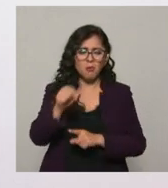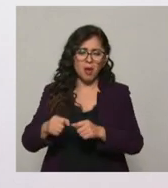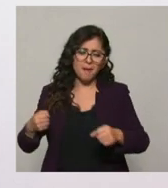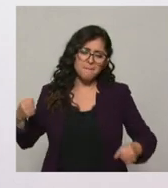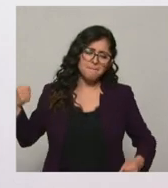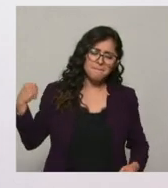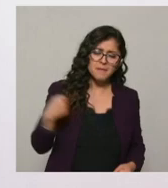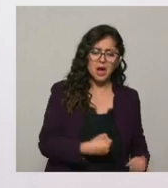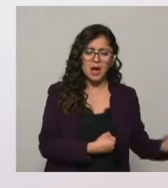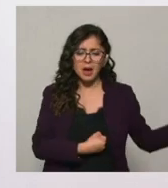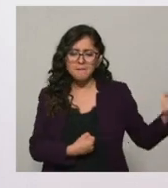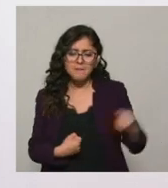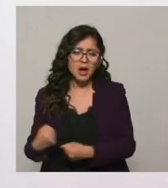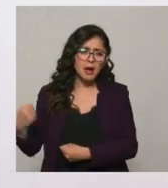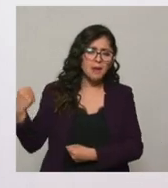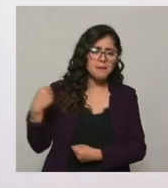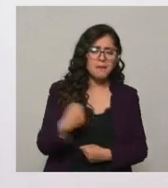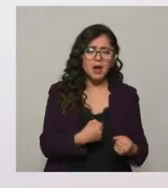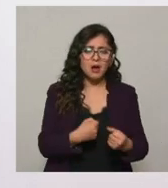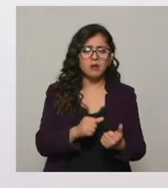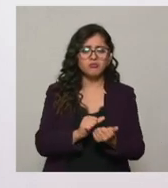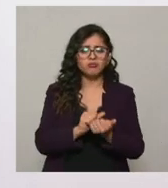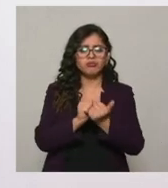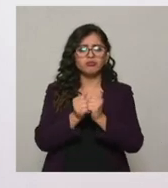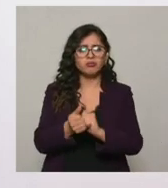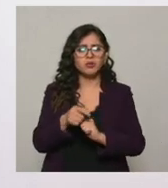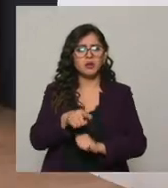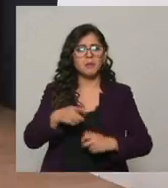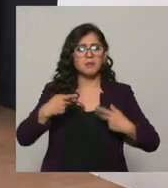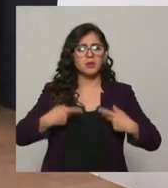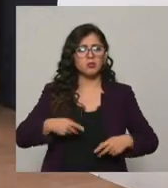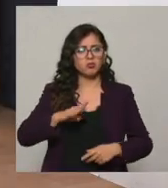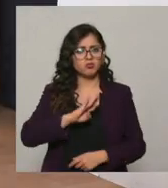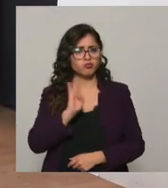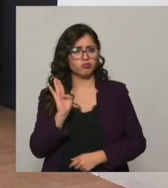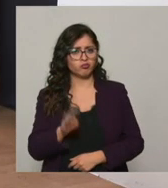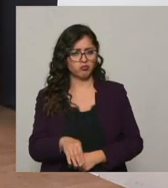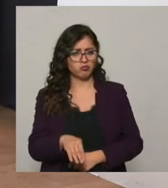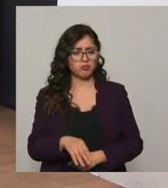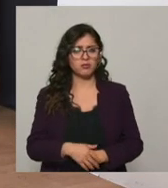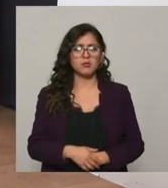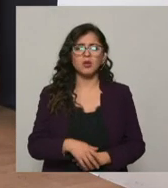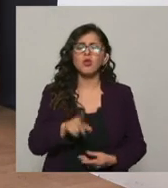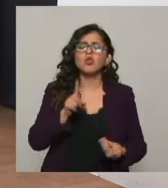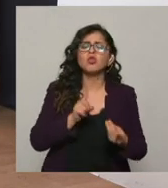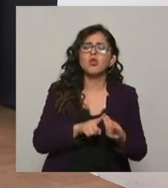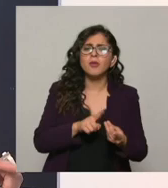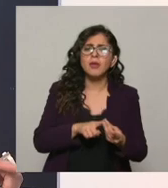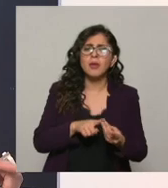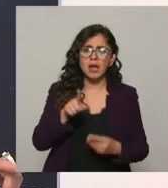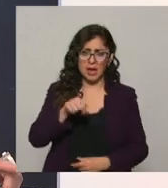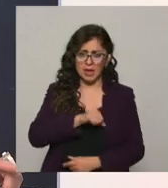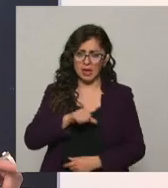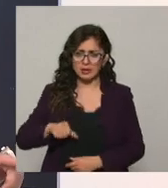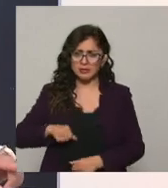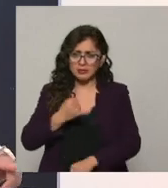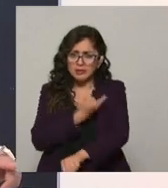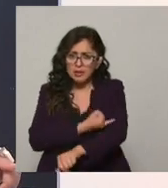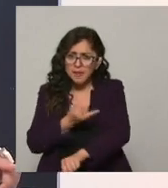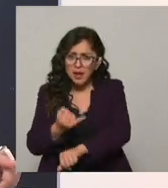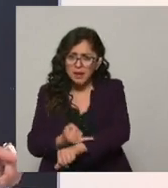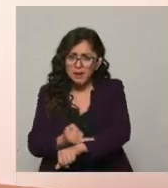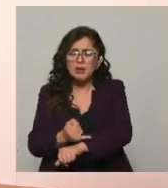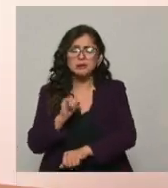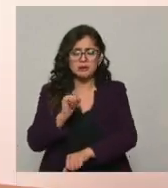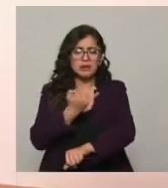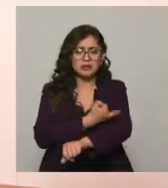hasta que pues perdió la vida el asaltante. ¿Eso fue en la alcaldía de Iztapalapa? Correcto, en Iztapalapa. ¿En